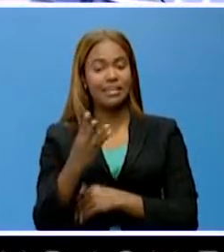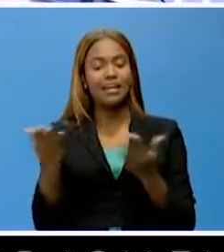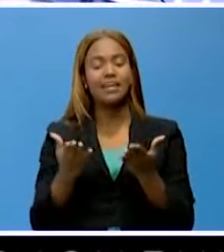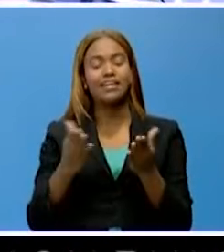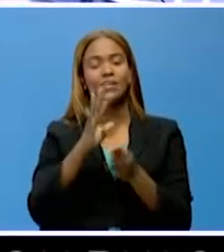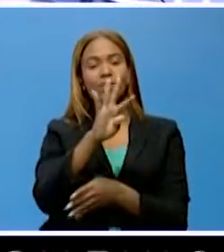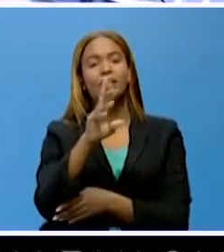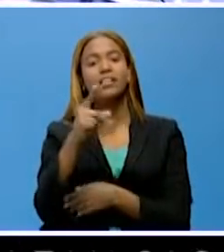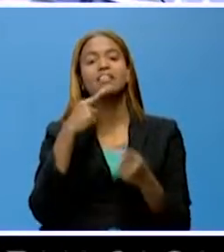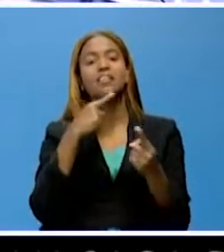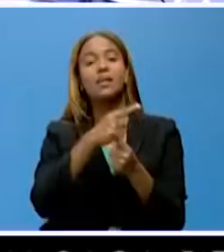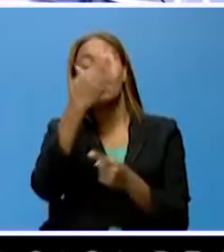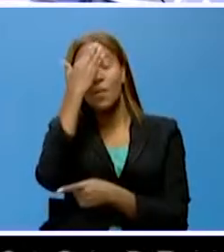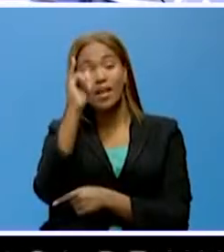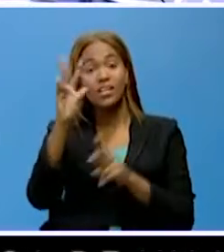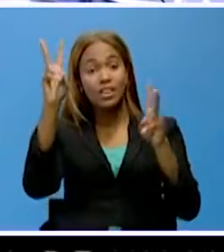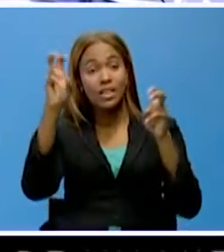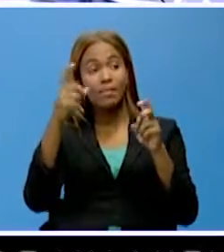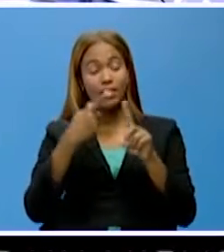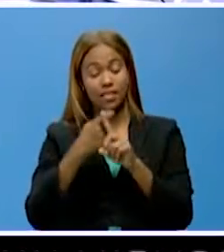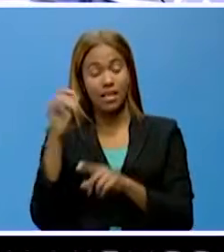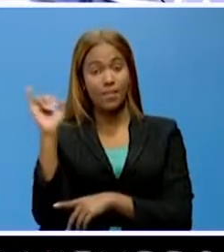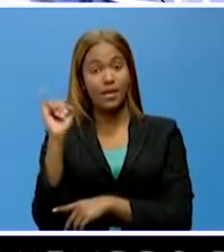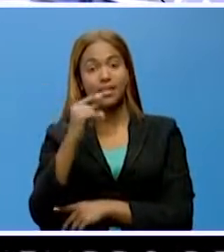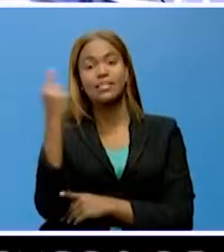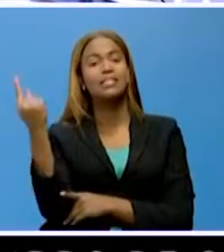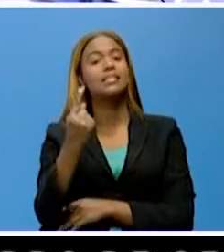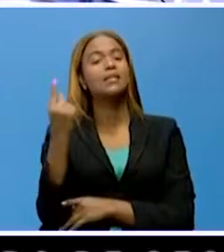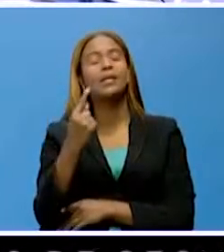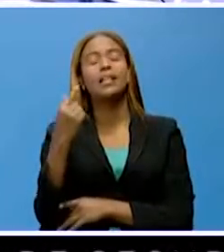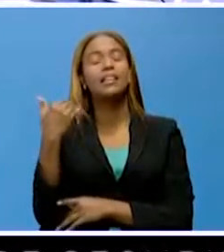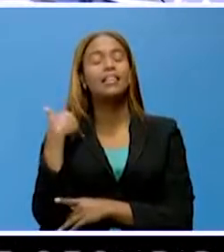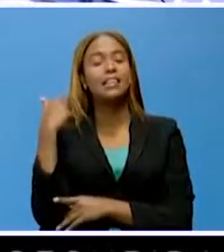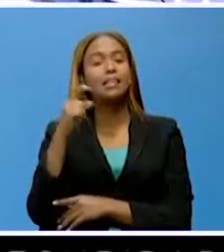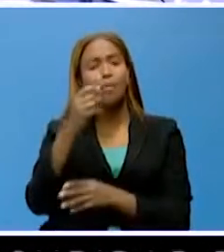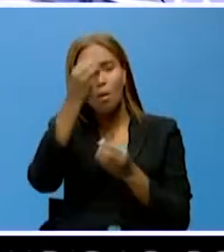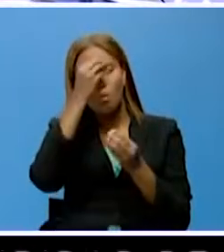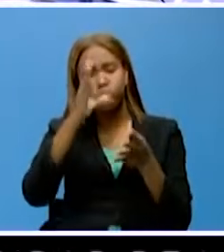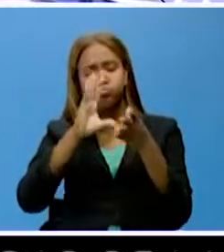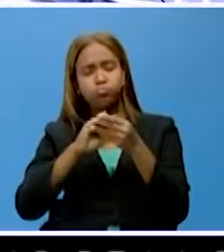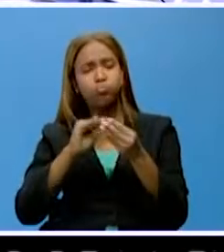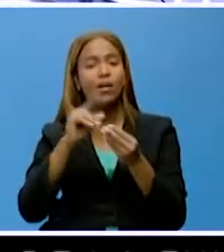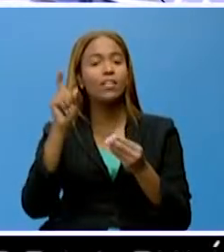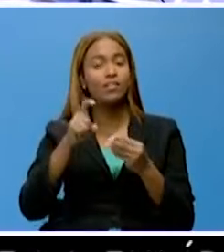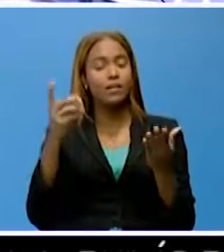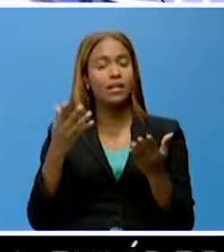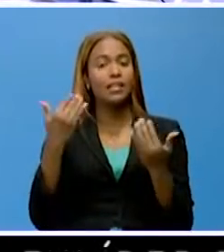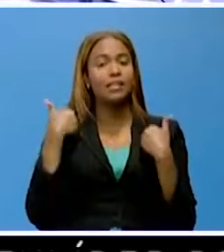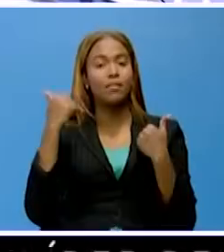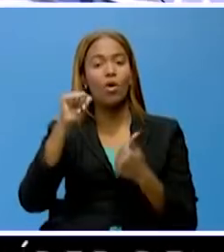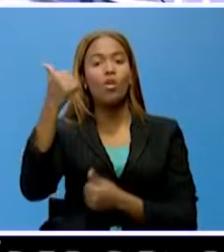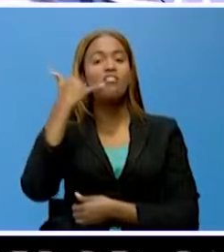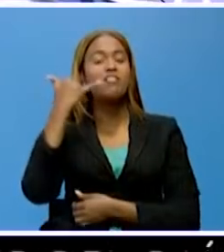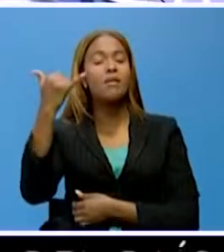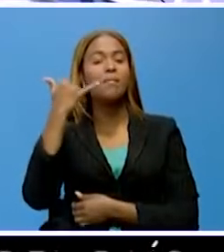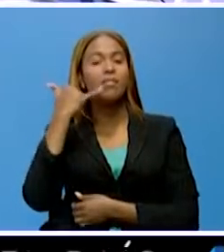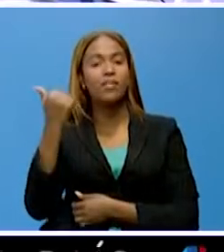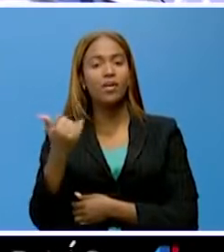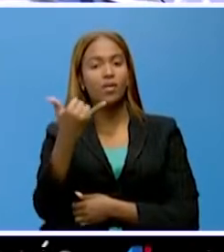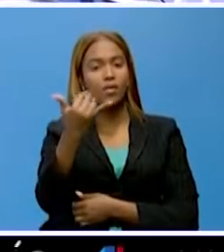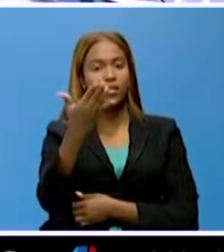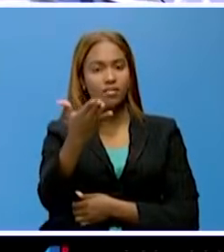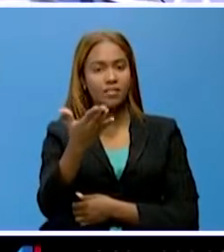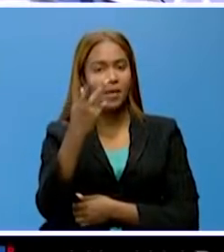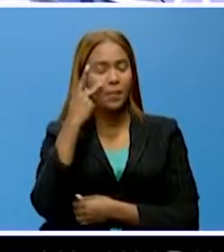4RD Noticias, porque esos temas migratorios siempre hay algo que comentar, siempre hay algo que cuestionar. Tenemos otra llamada a propósito, a ver